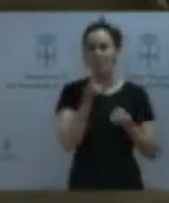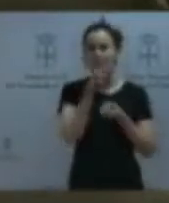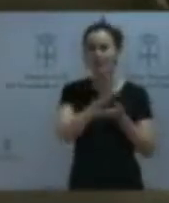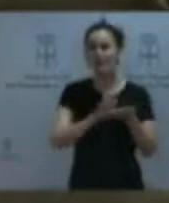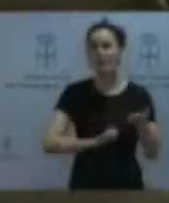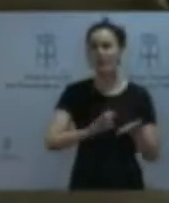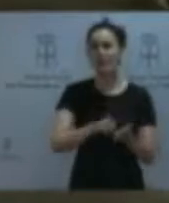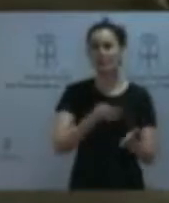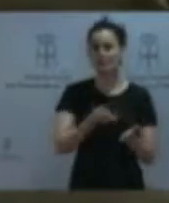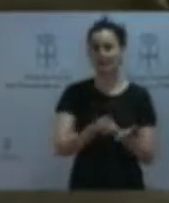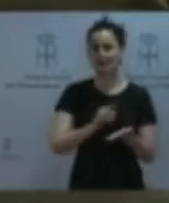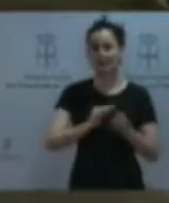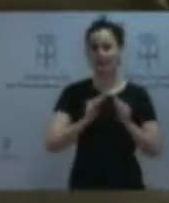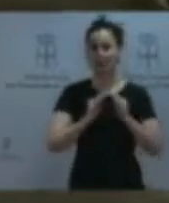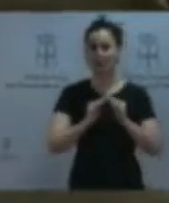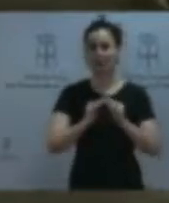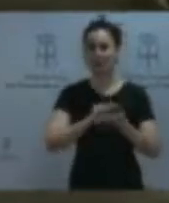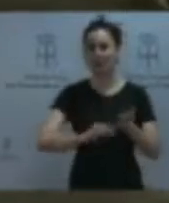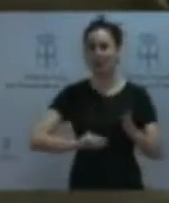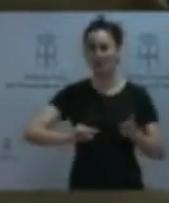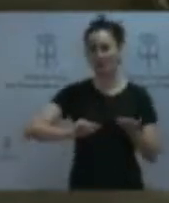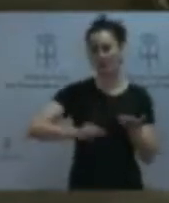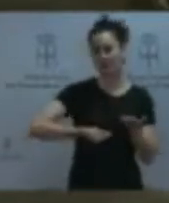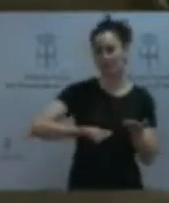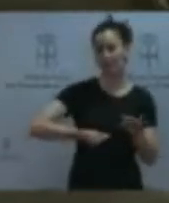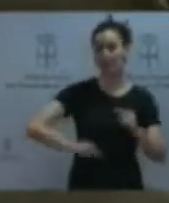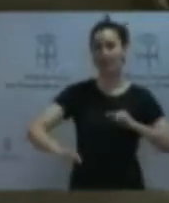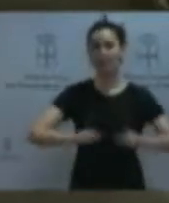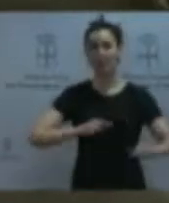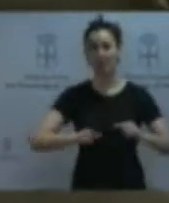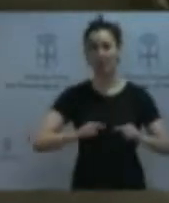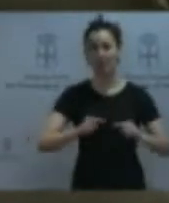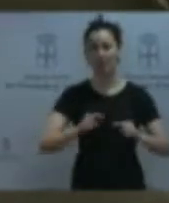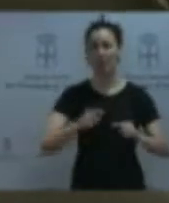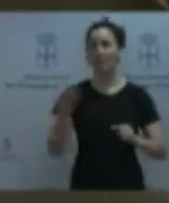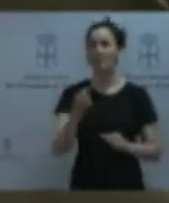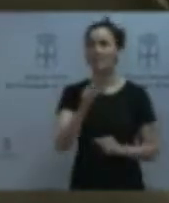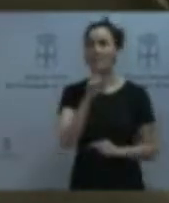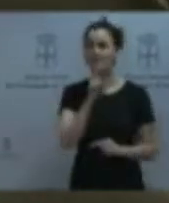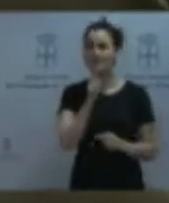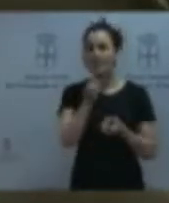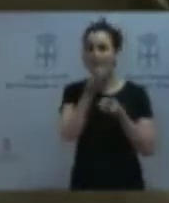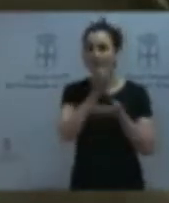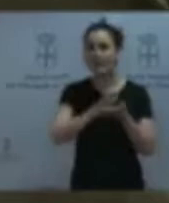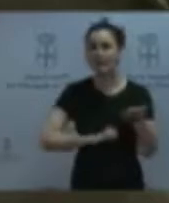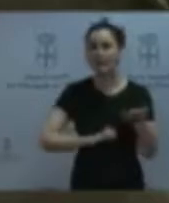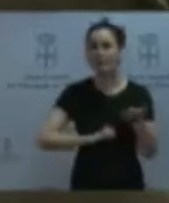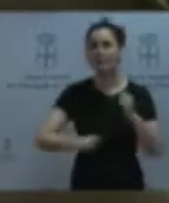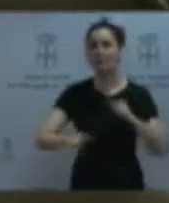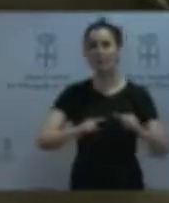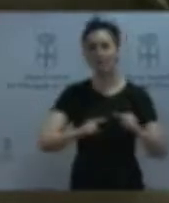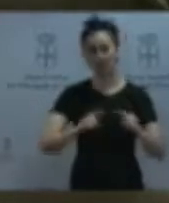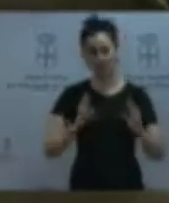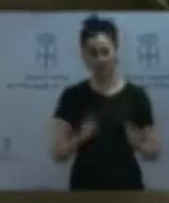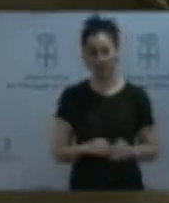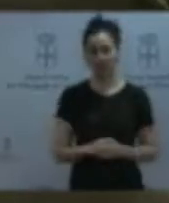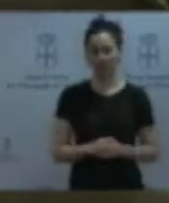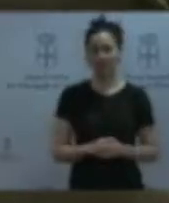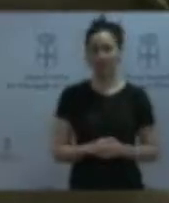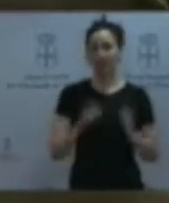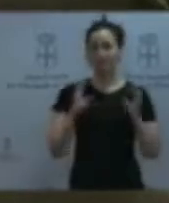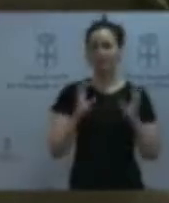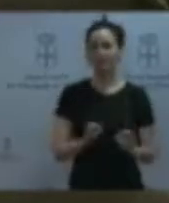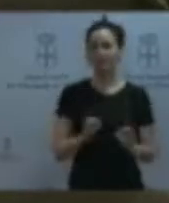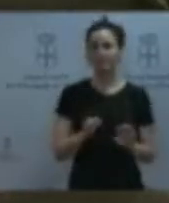por la dirección debería llamárseles informes de dirección. La denominación de puestos de trabajo en el catálogo y en la RPT recogen